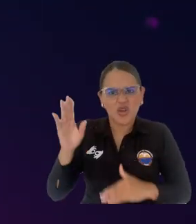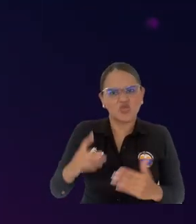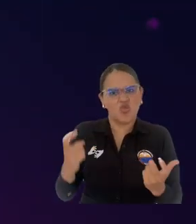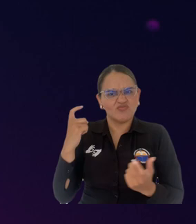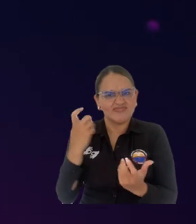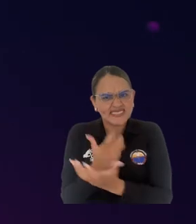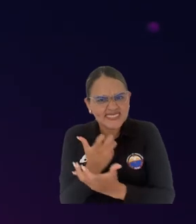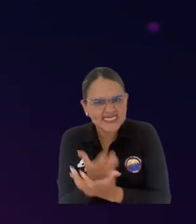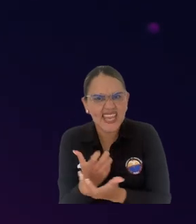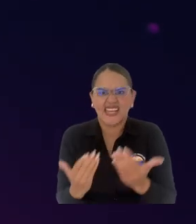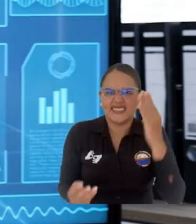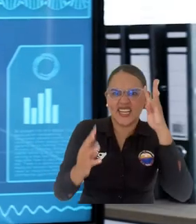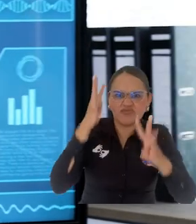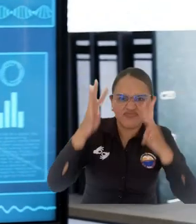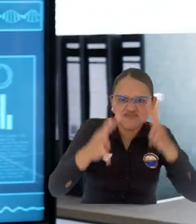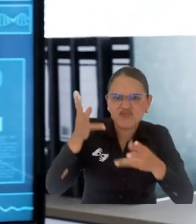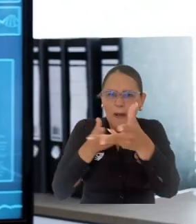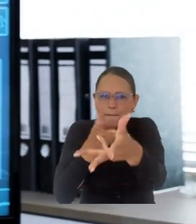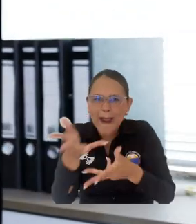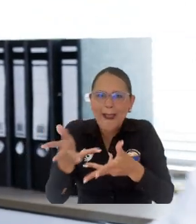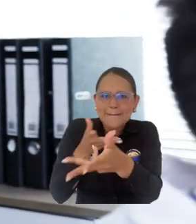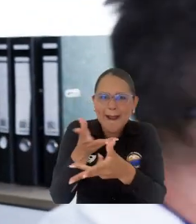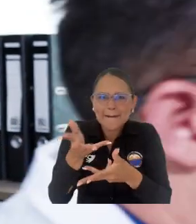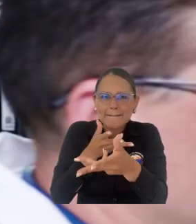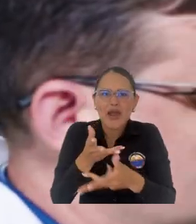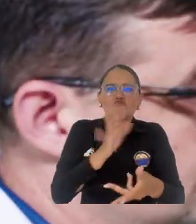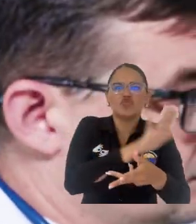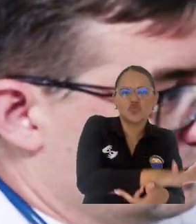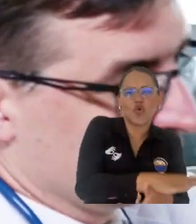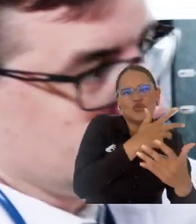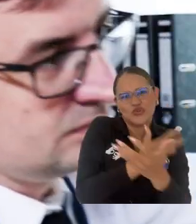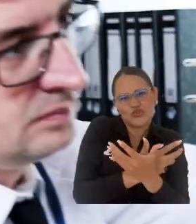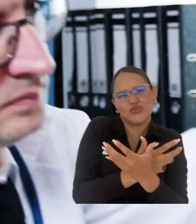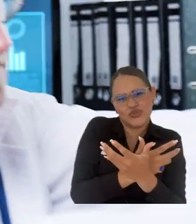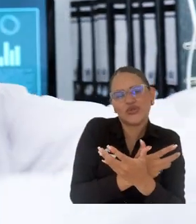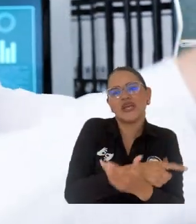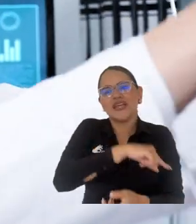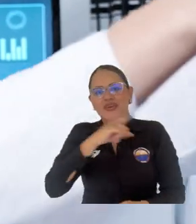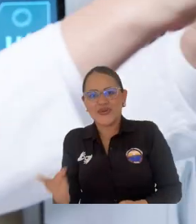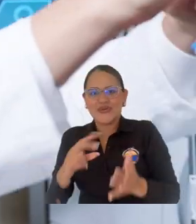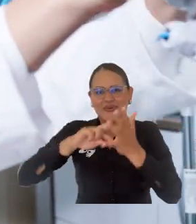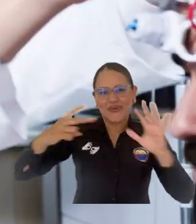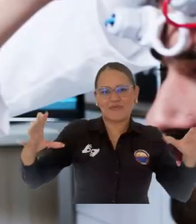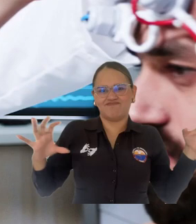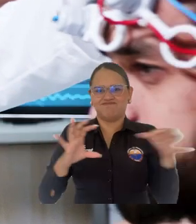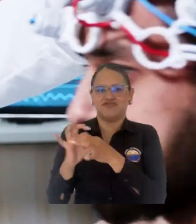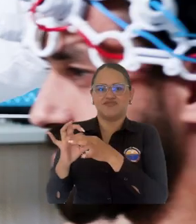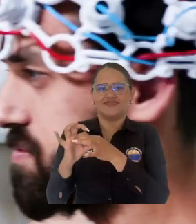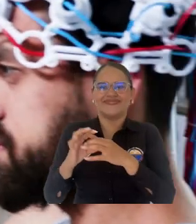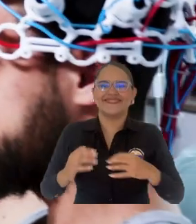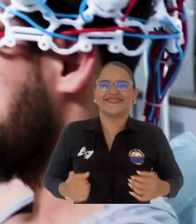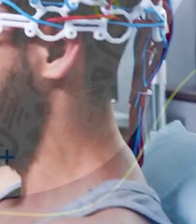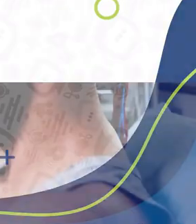el que además se promovió el desarrollo científico y la innovación desde la interacción mutua entre las neurociencias y la